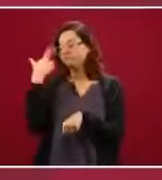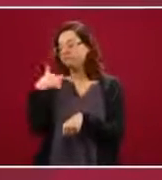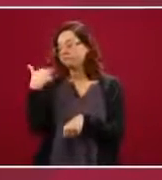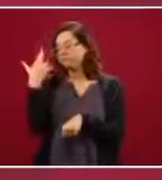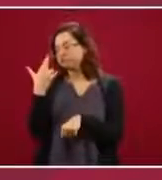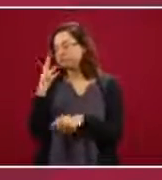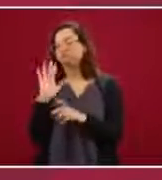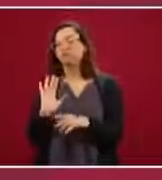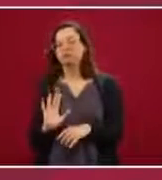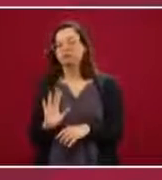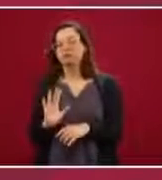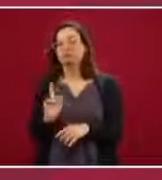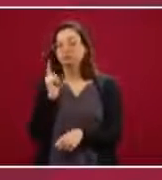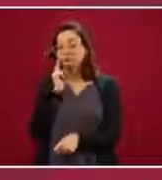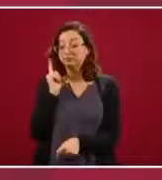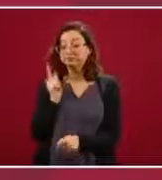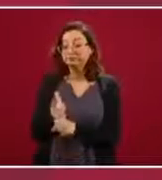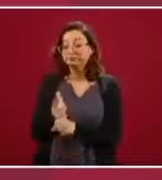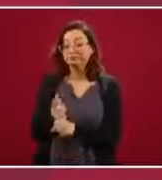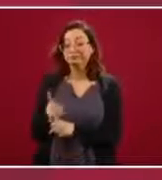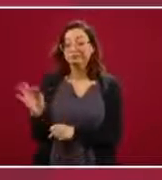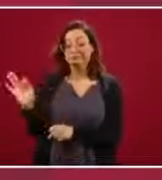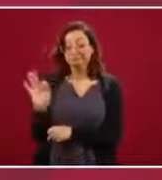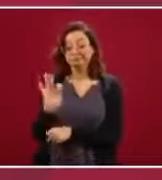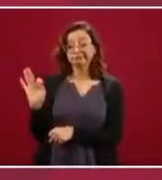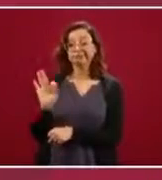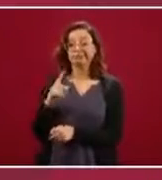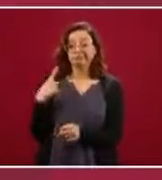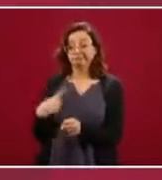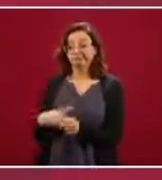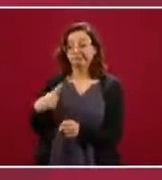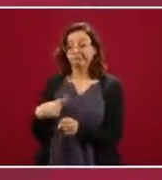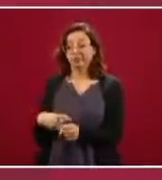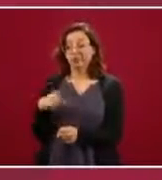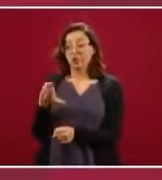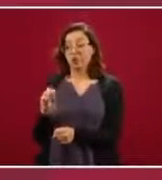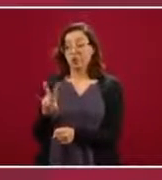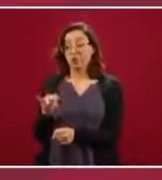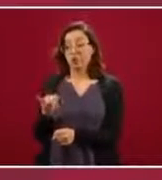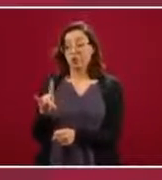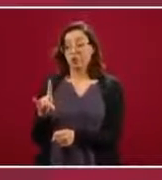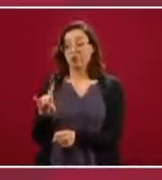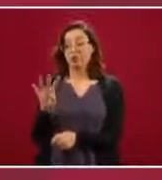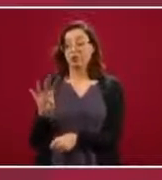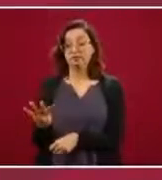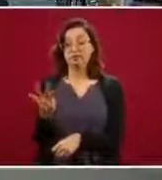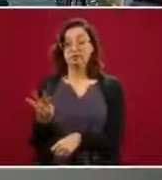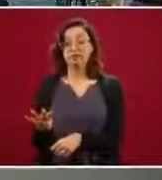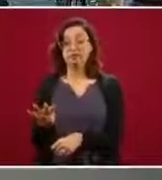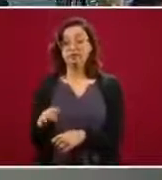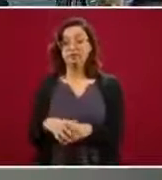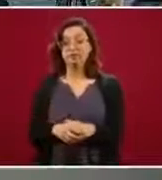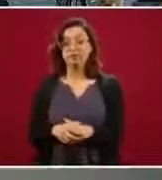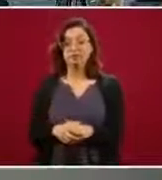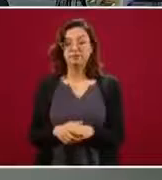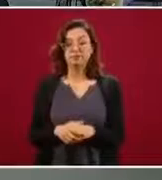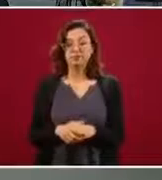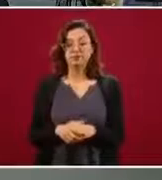si aplica y se detecta un elemento de sospecha de el coronavirus, entonces se toman muestras.